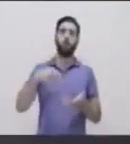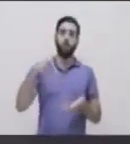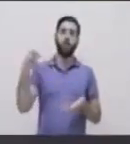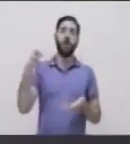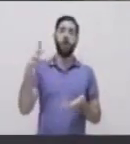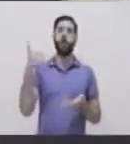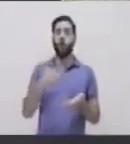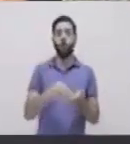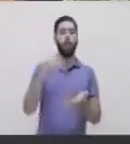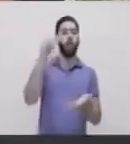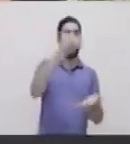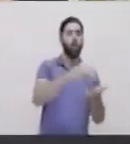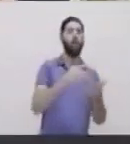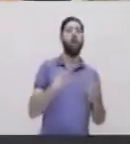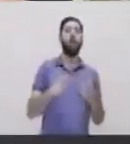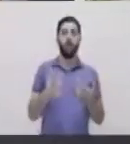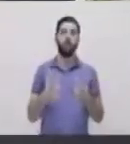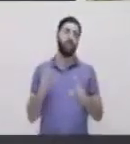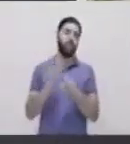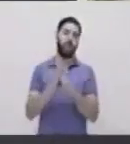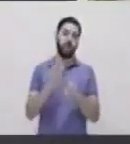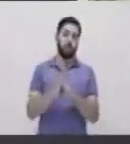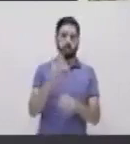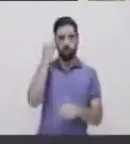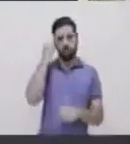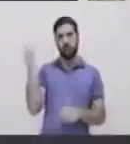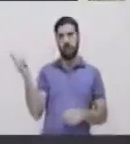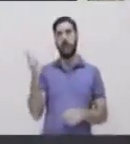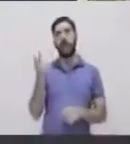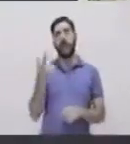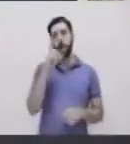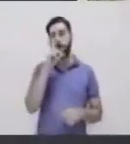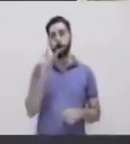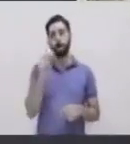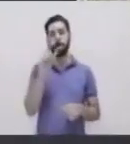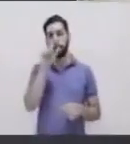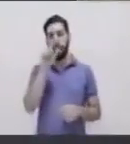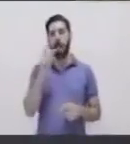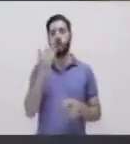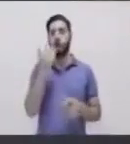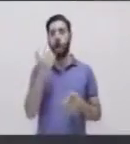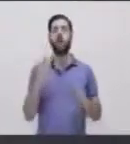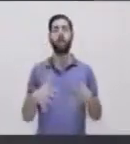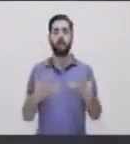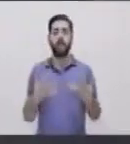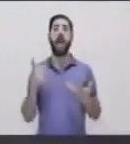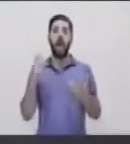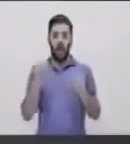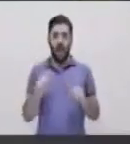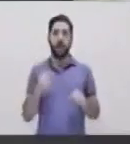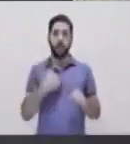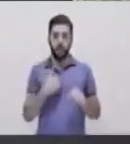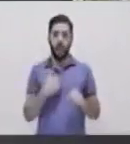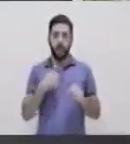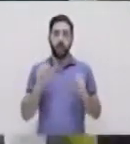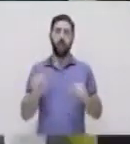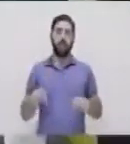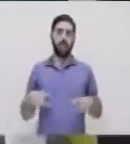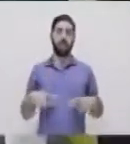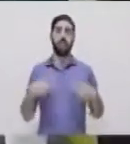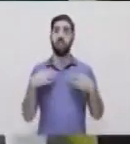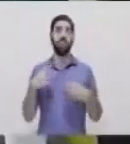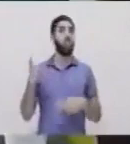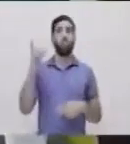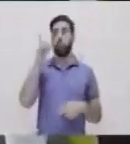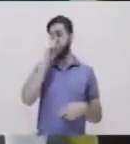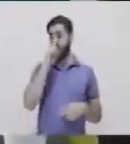perfecto. Si hay alimento del que esta ave consume, pues sencillamente le va a permitir subsistir.